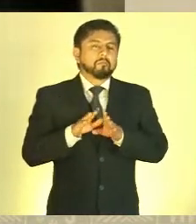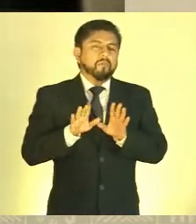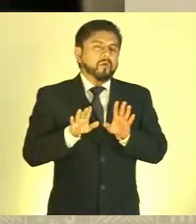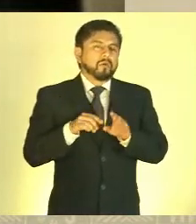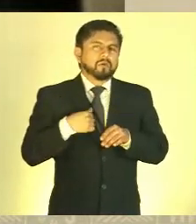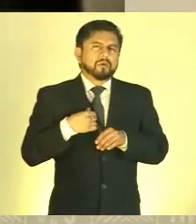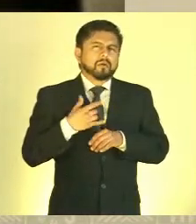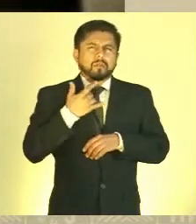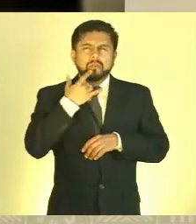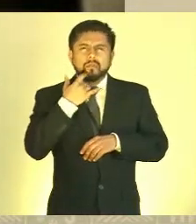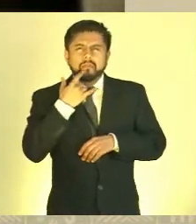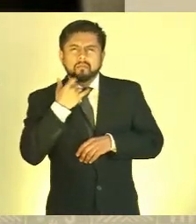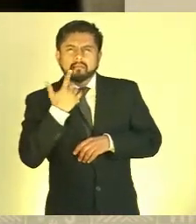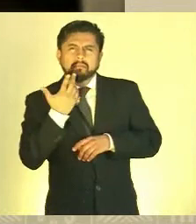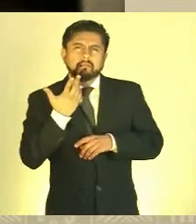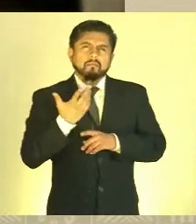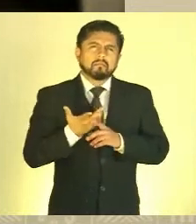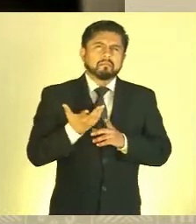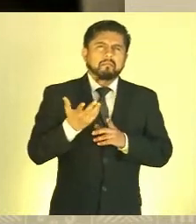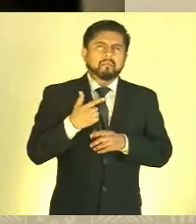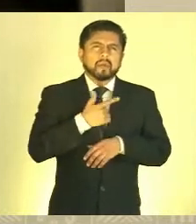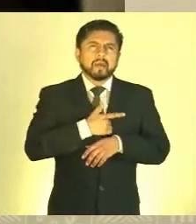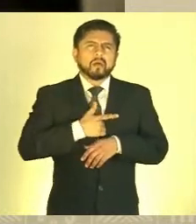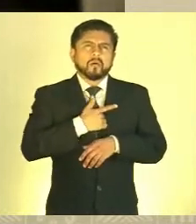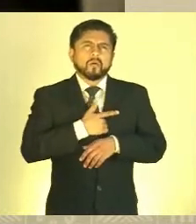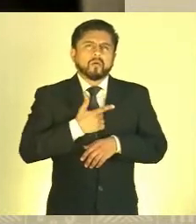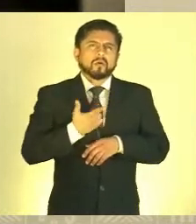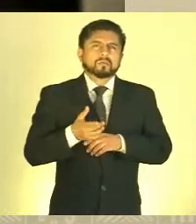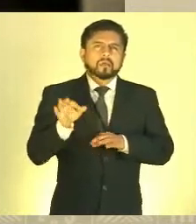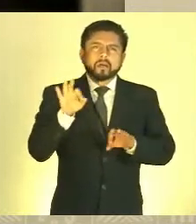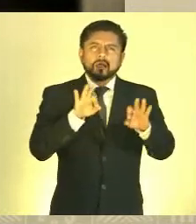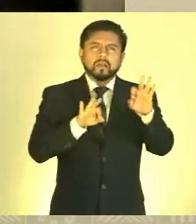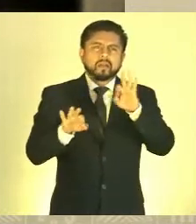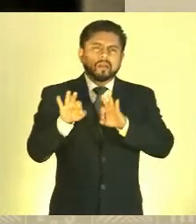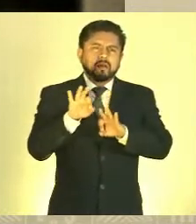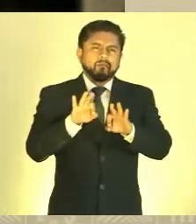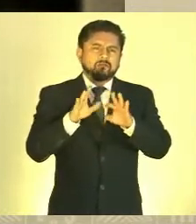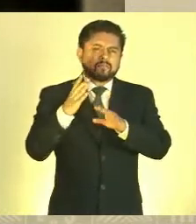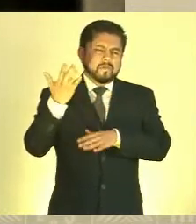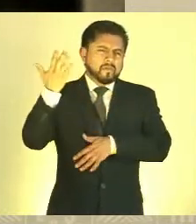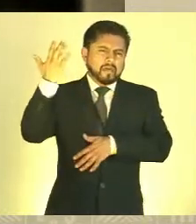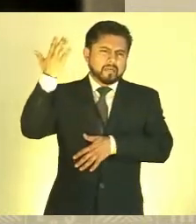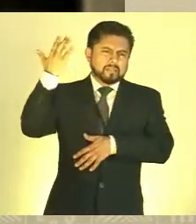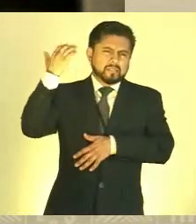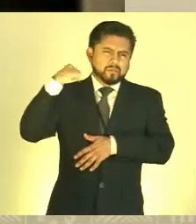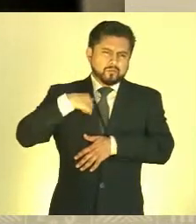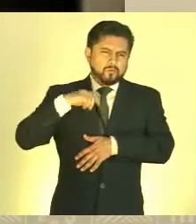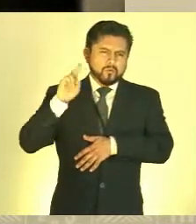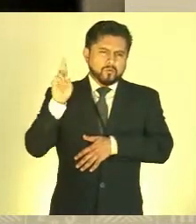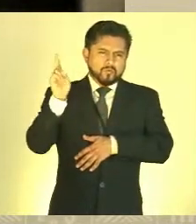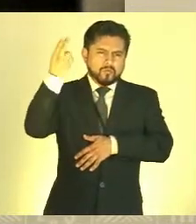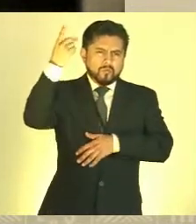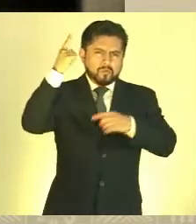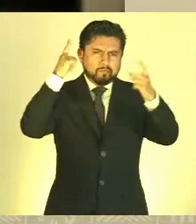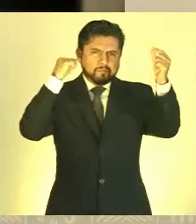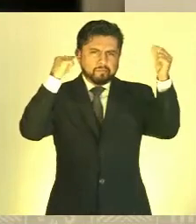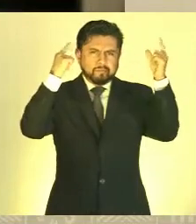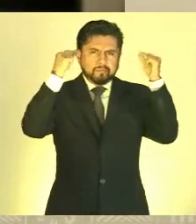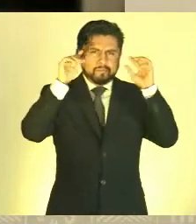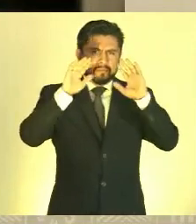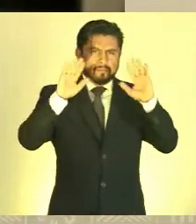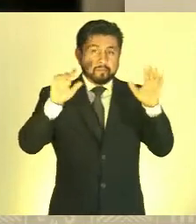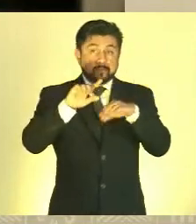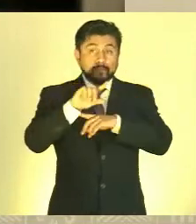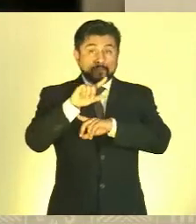física. Tengo esta pasión desde cuando terminé la universidad o incluso antes,